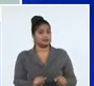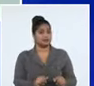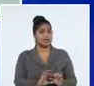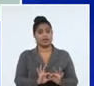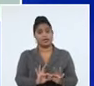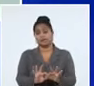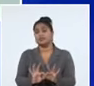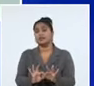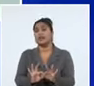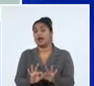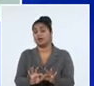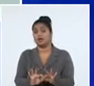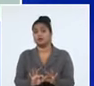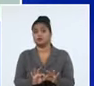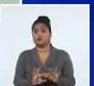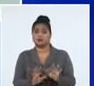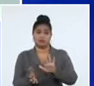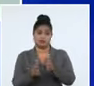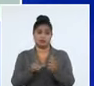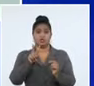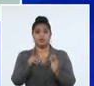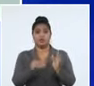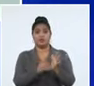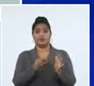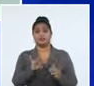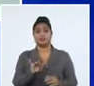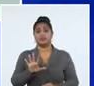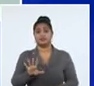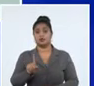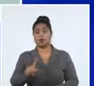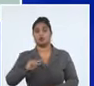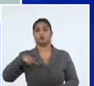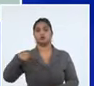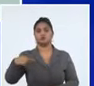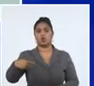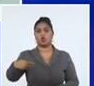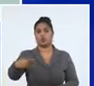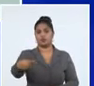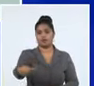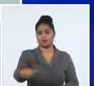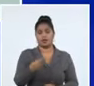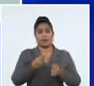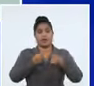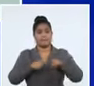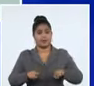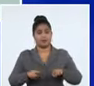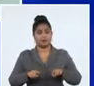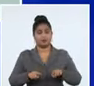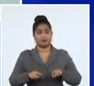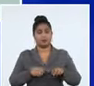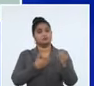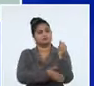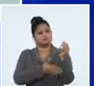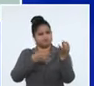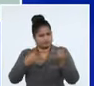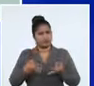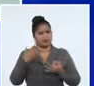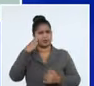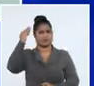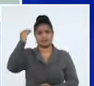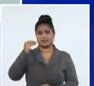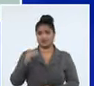promedio de 2.751 casos diarios, pero tenemos que reconocer que ya todo